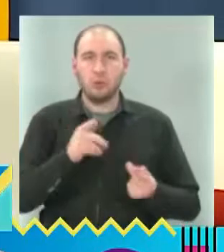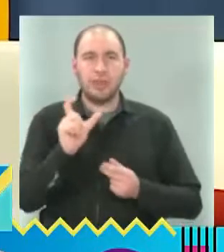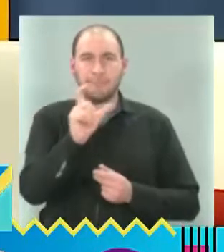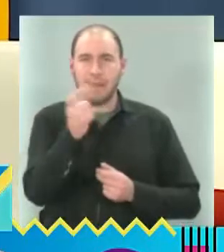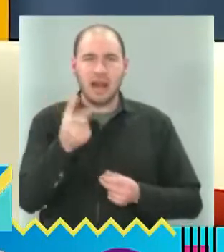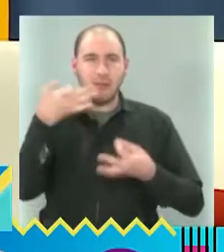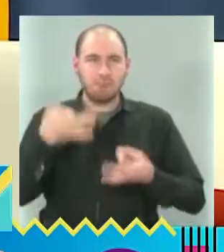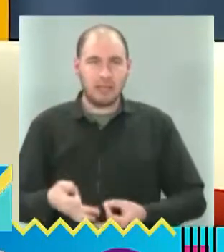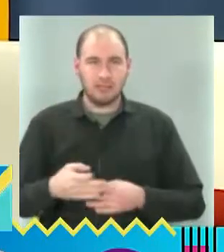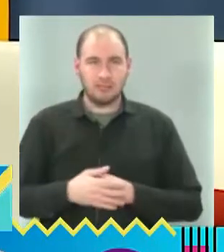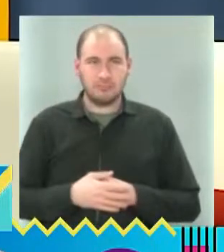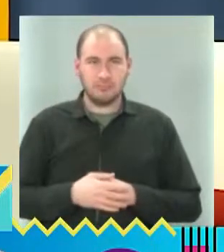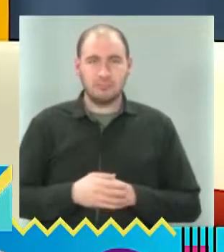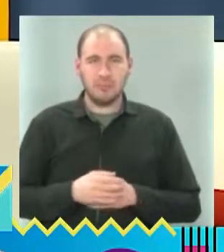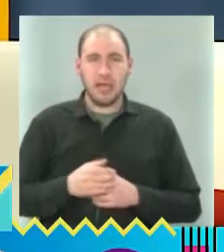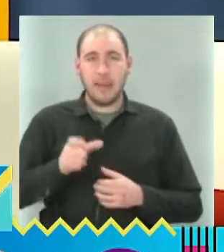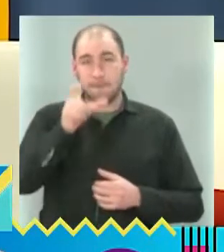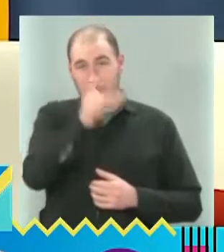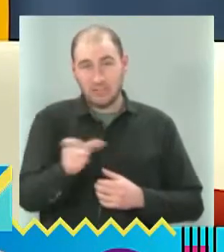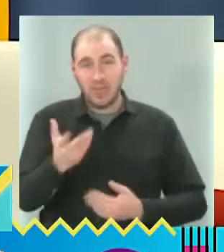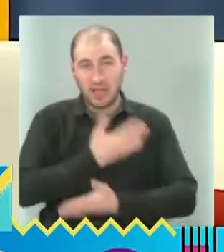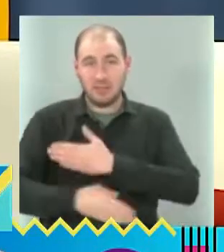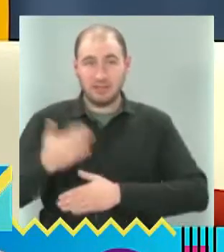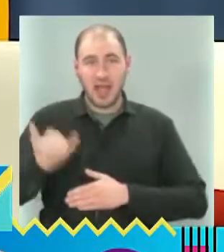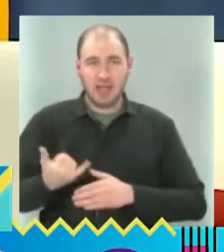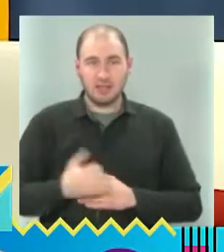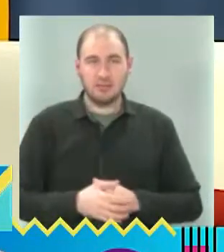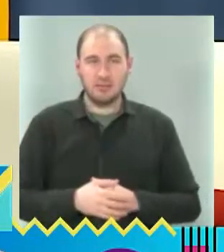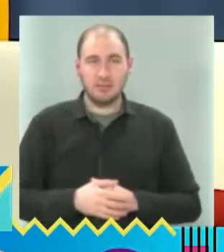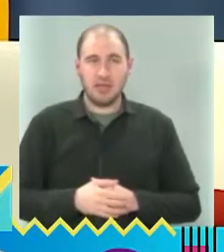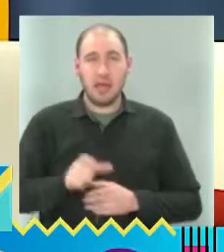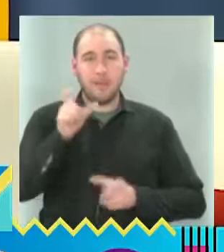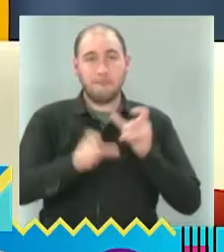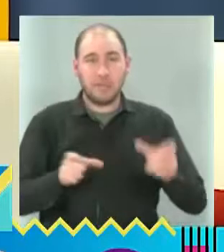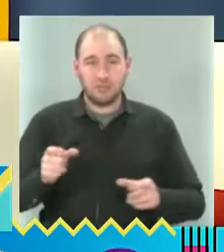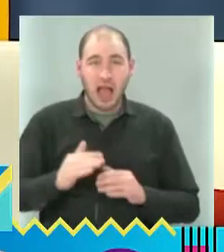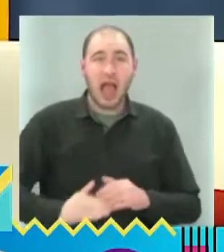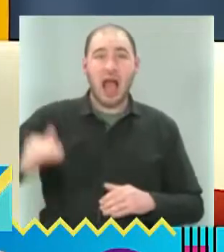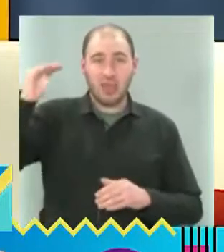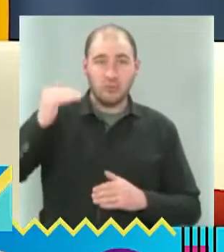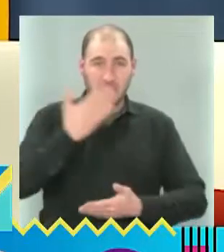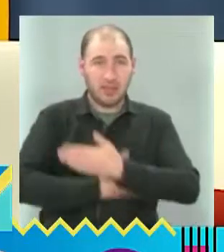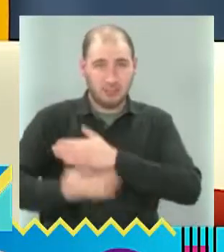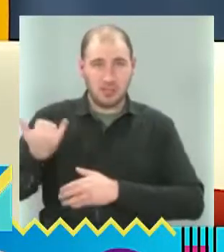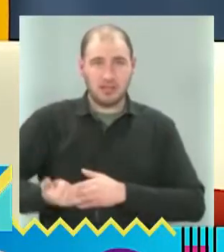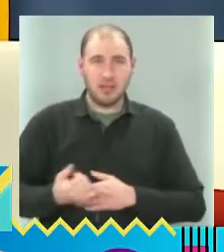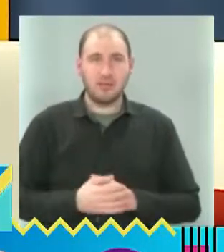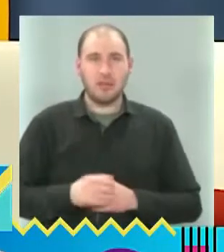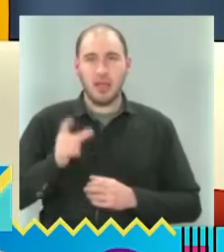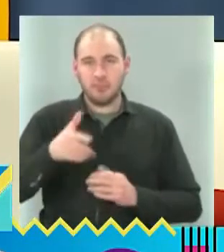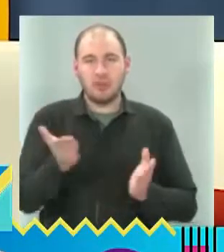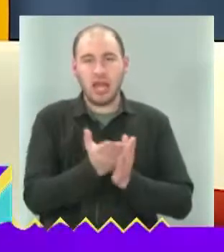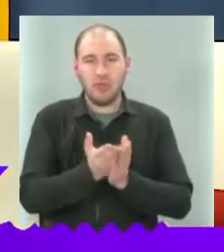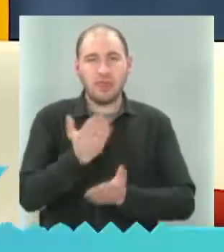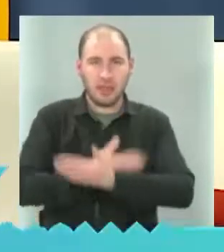términos correctos. Son personas con discapacidad, son personas adultas con discapacidad, son